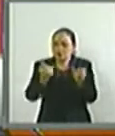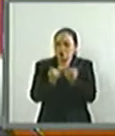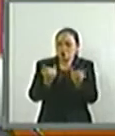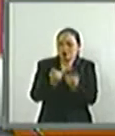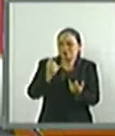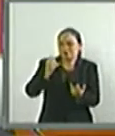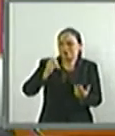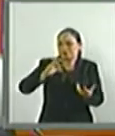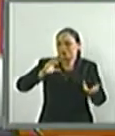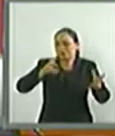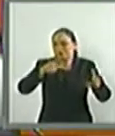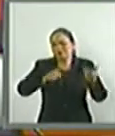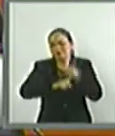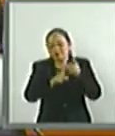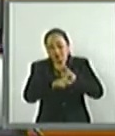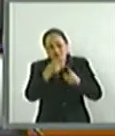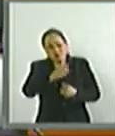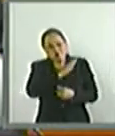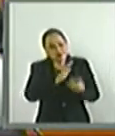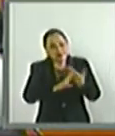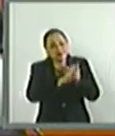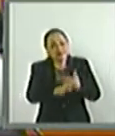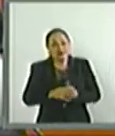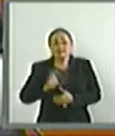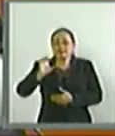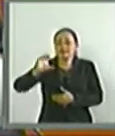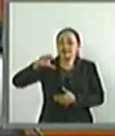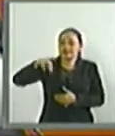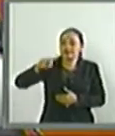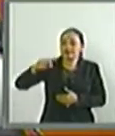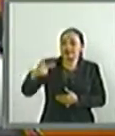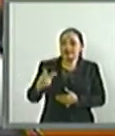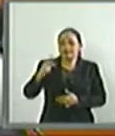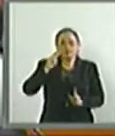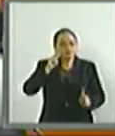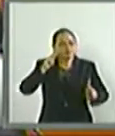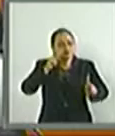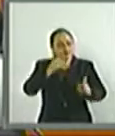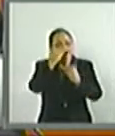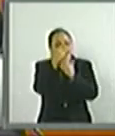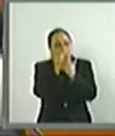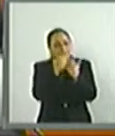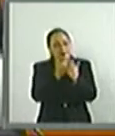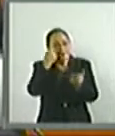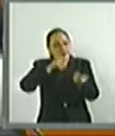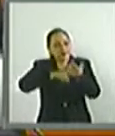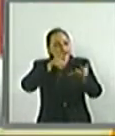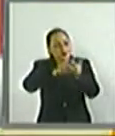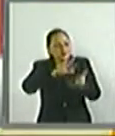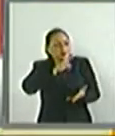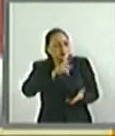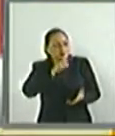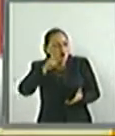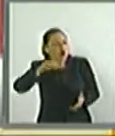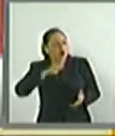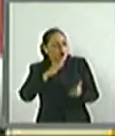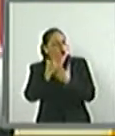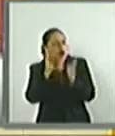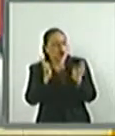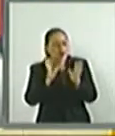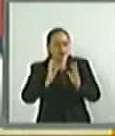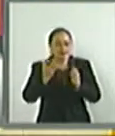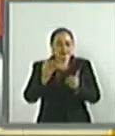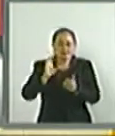Así, la CNDH ha emitido señales claras de una ruta para mejorar el sistema penitenciario del país. Creemos que con